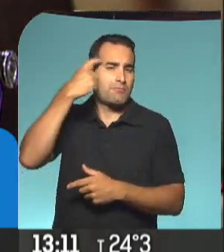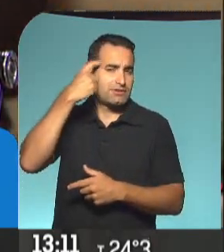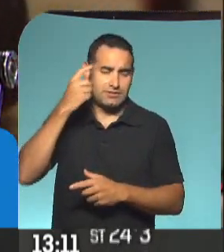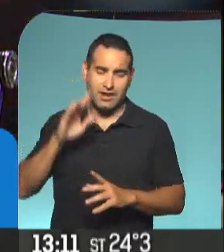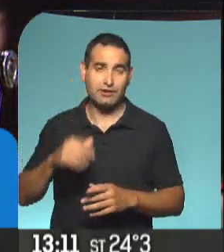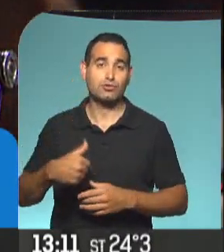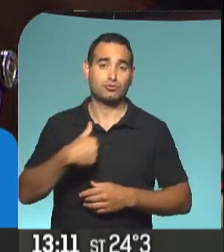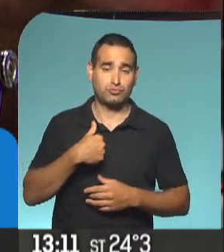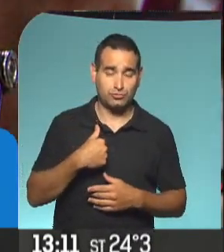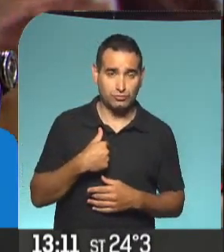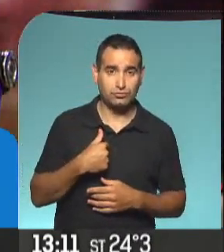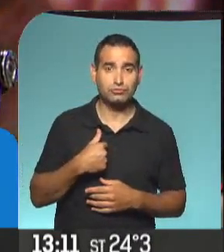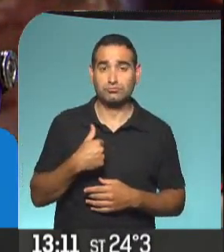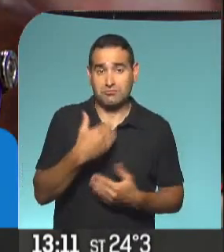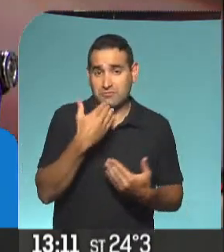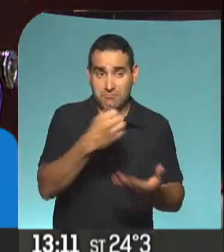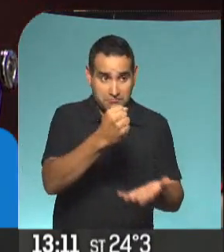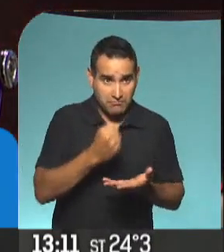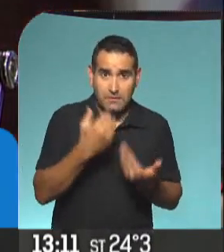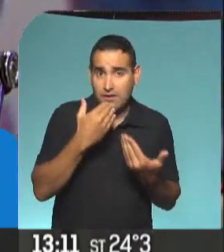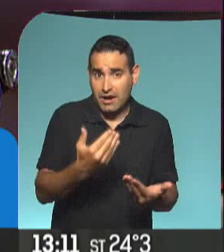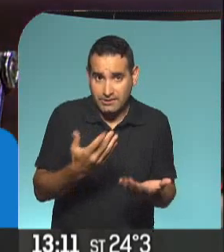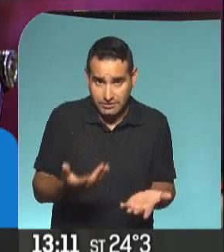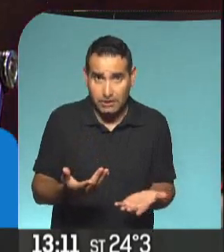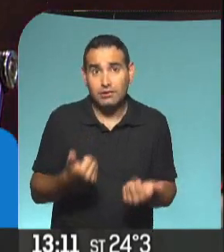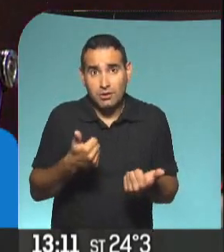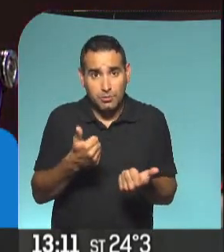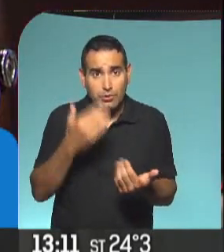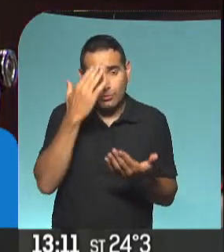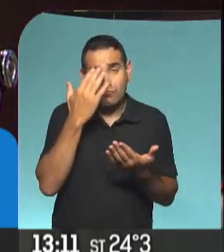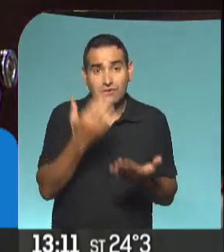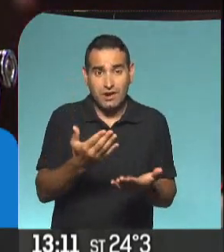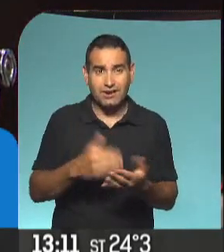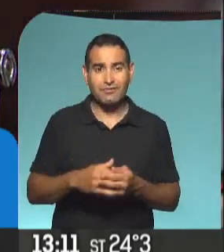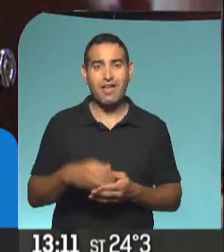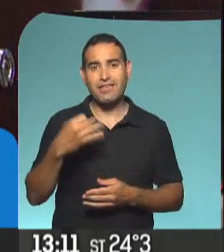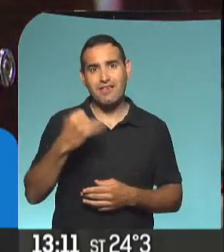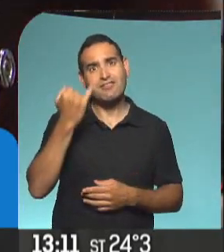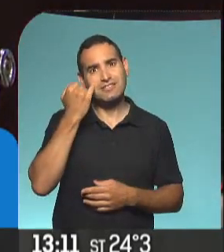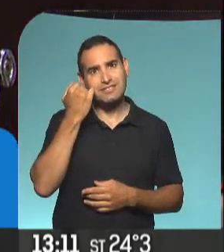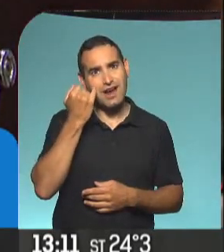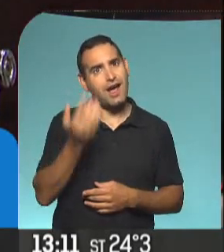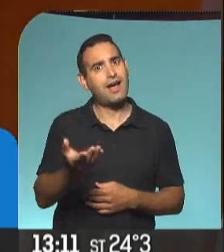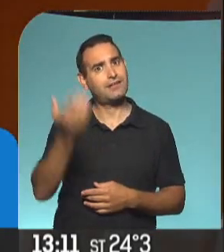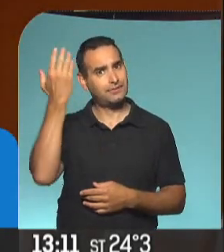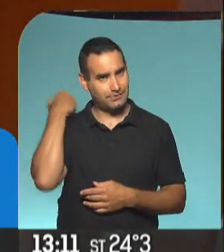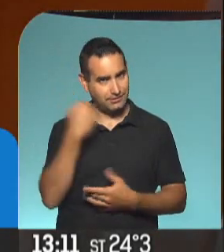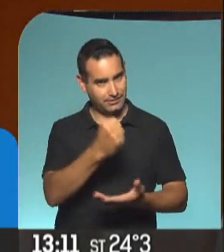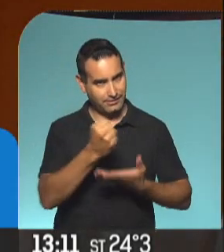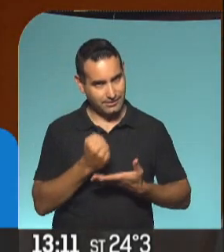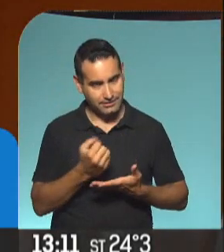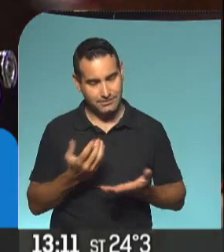demás. Yo lo agradezco porque es un gesto que además lo tendríamos que haber recibido mucho antes.